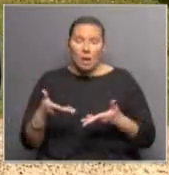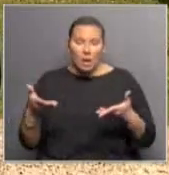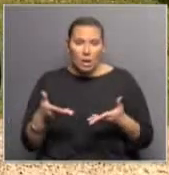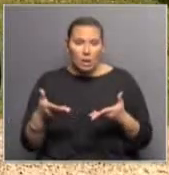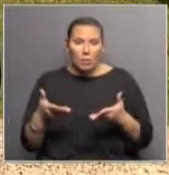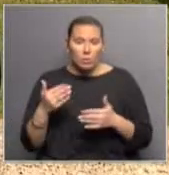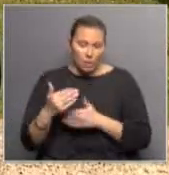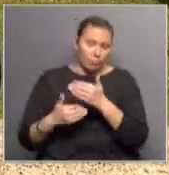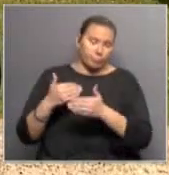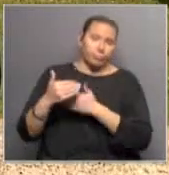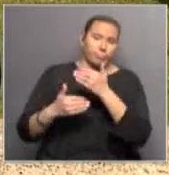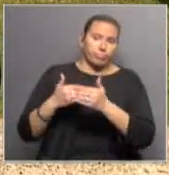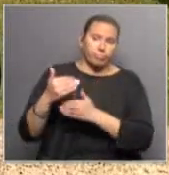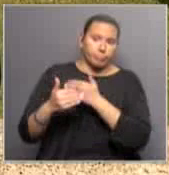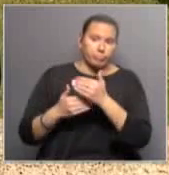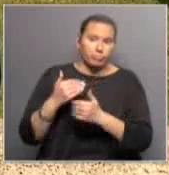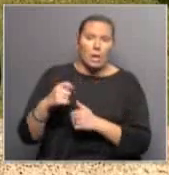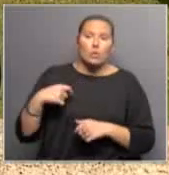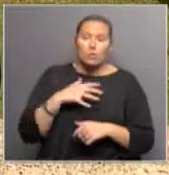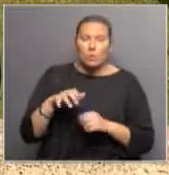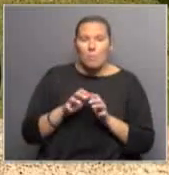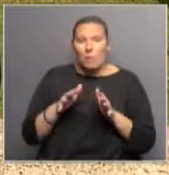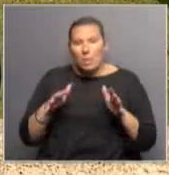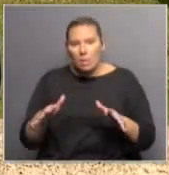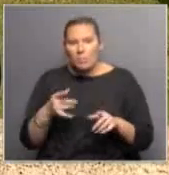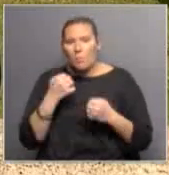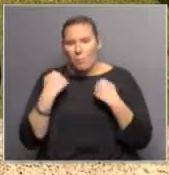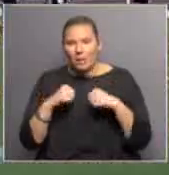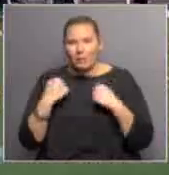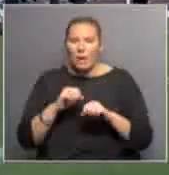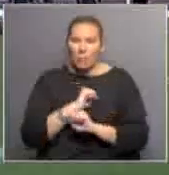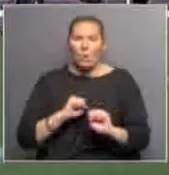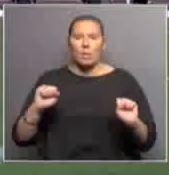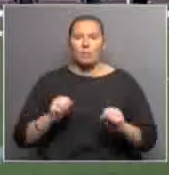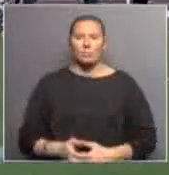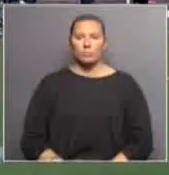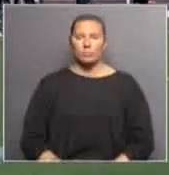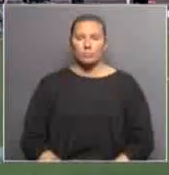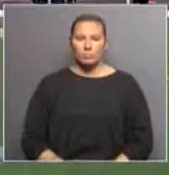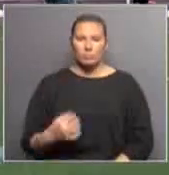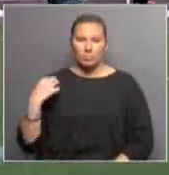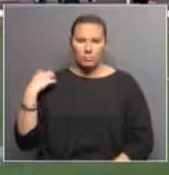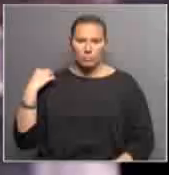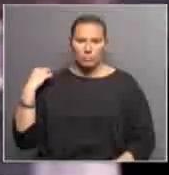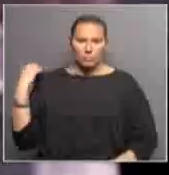cómo vamos evolucionando van a poder practicar el deporte.